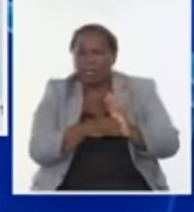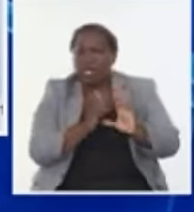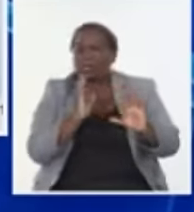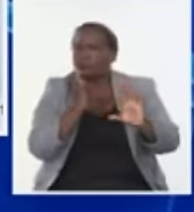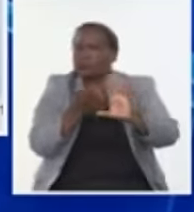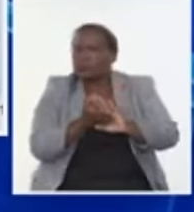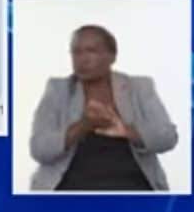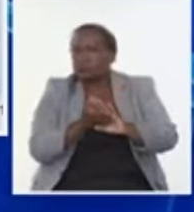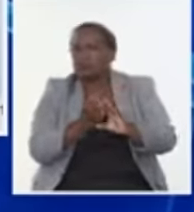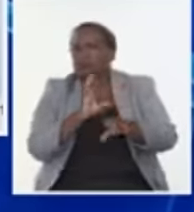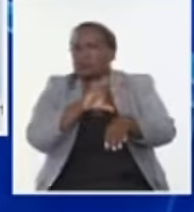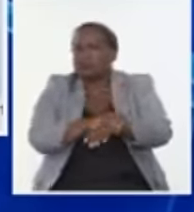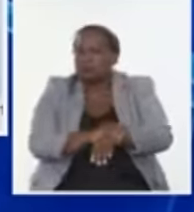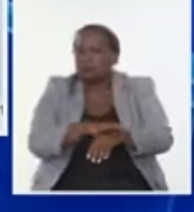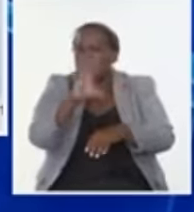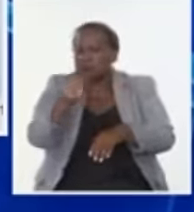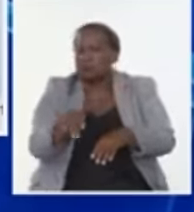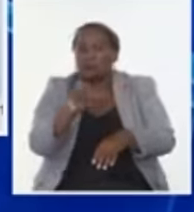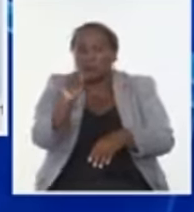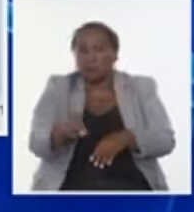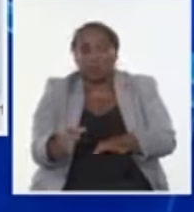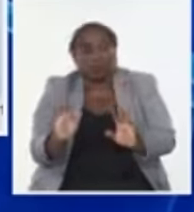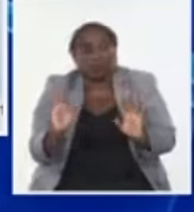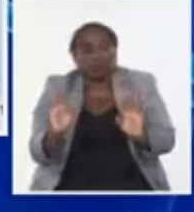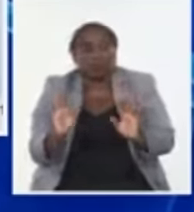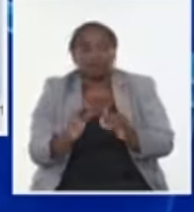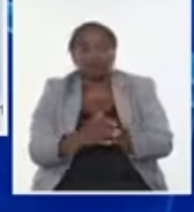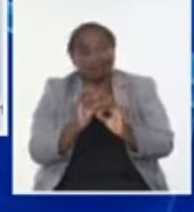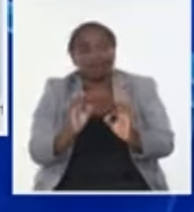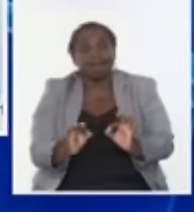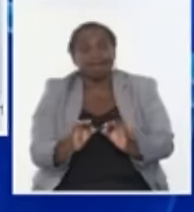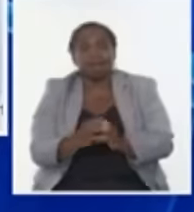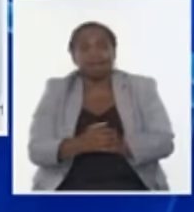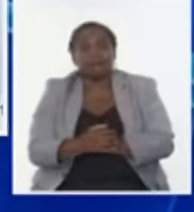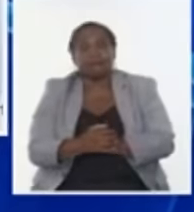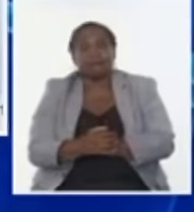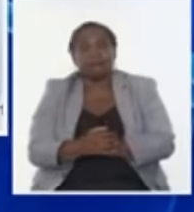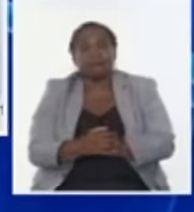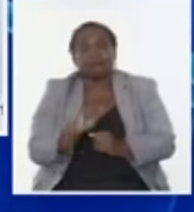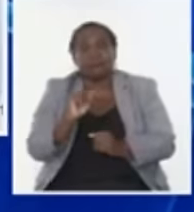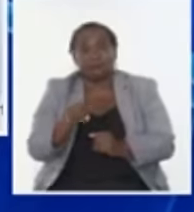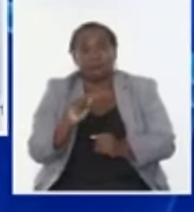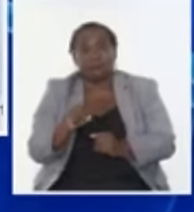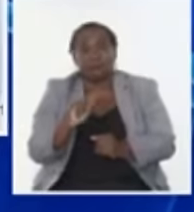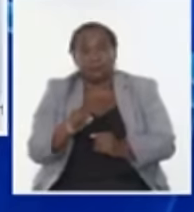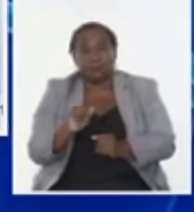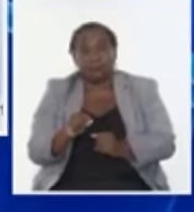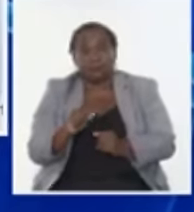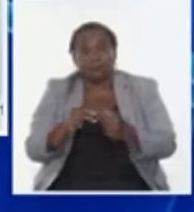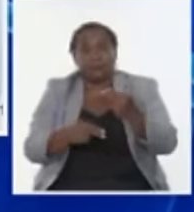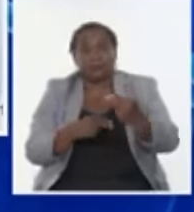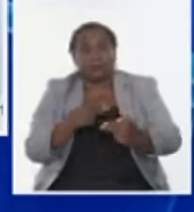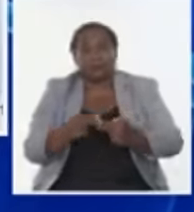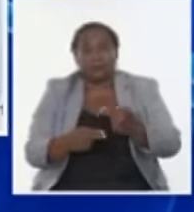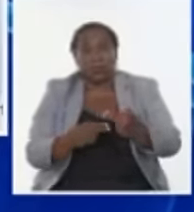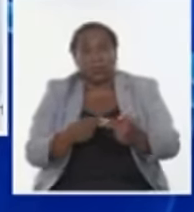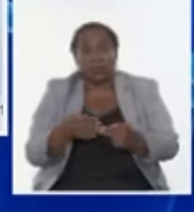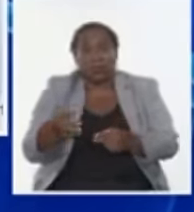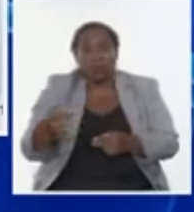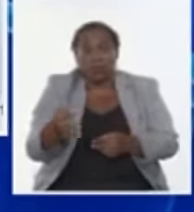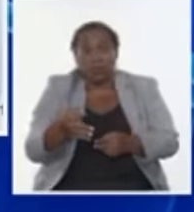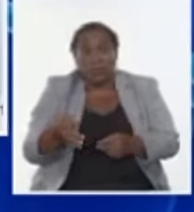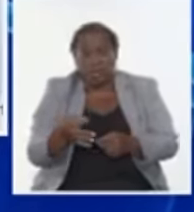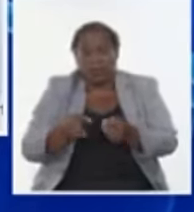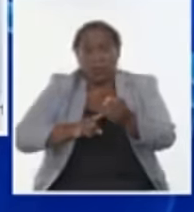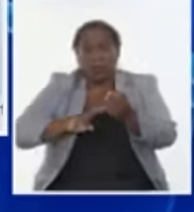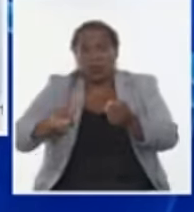con esas personas. Y esto los estamos llevando hasta el nivel de municipio, que se haga